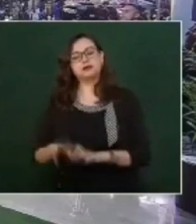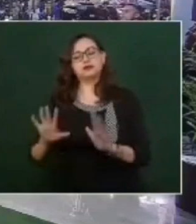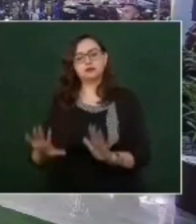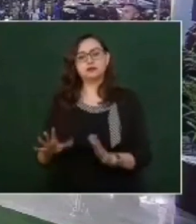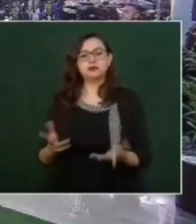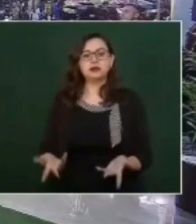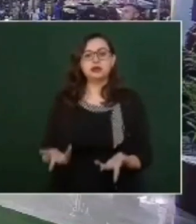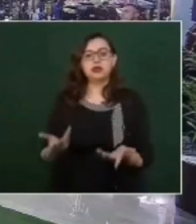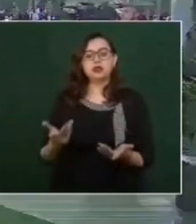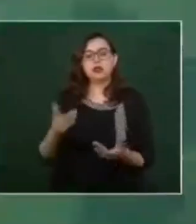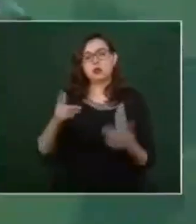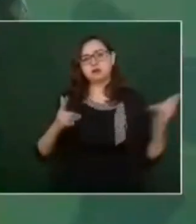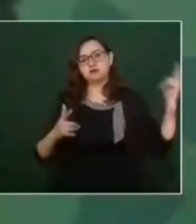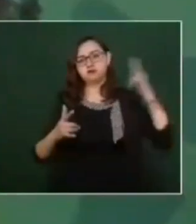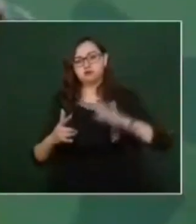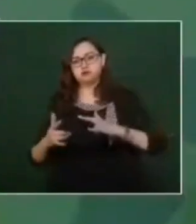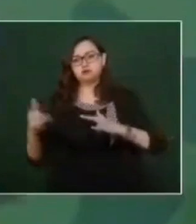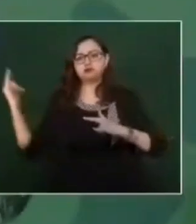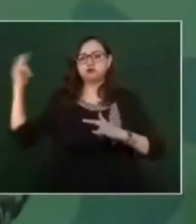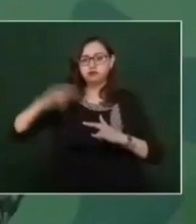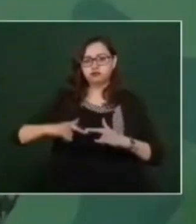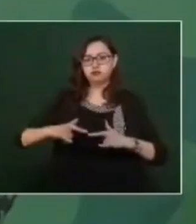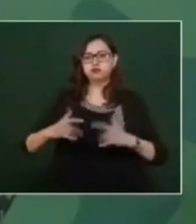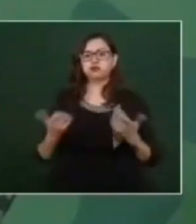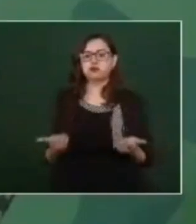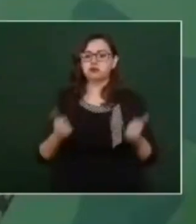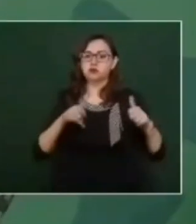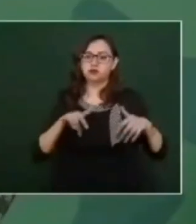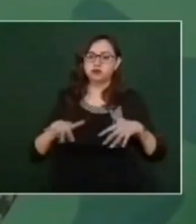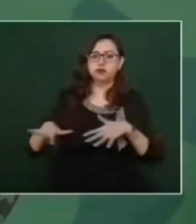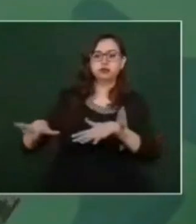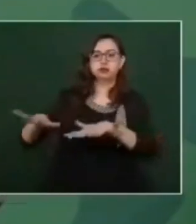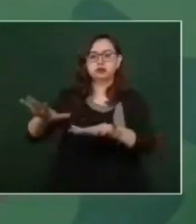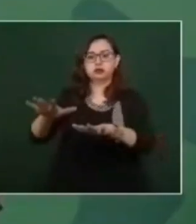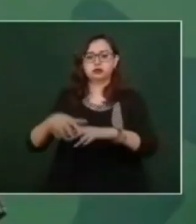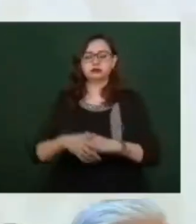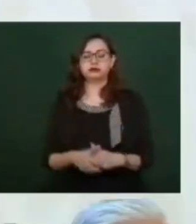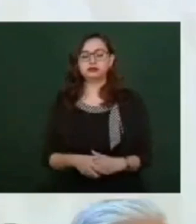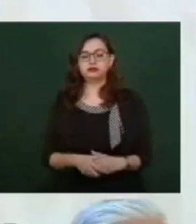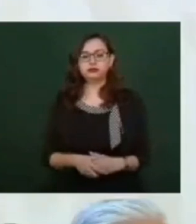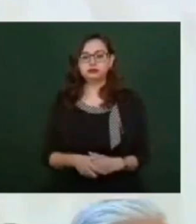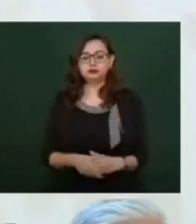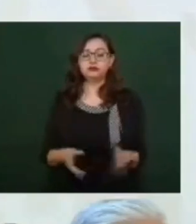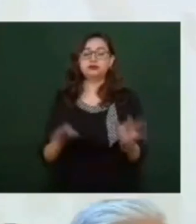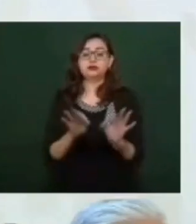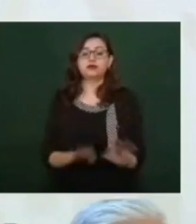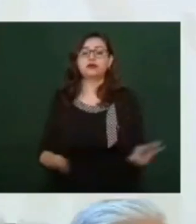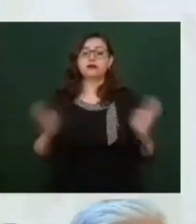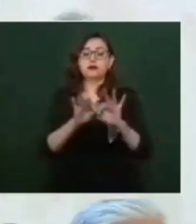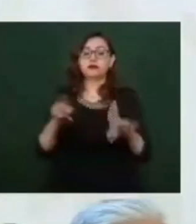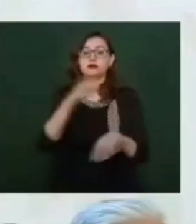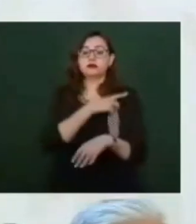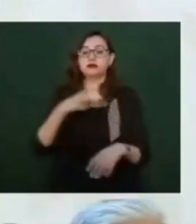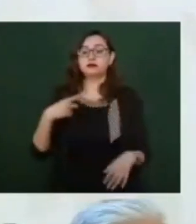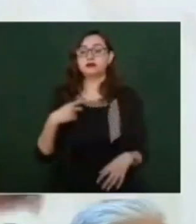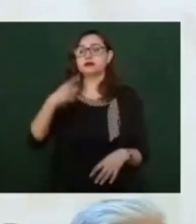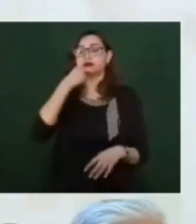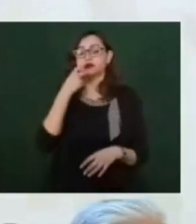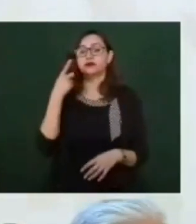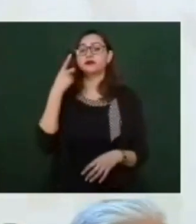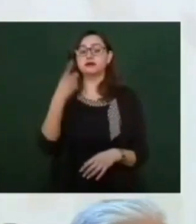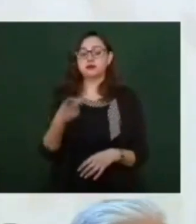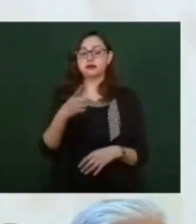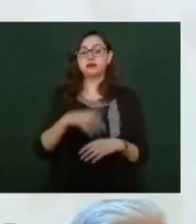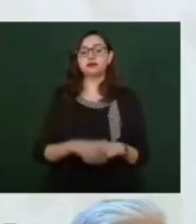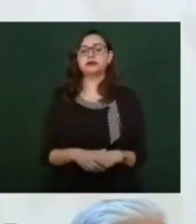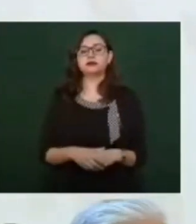desciendan hacia los prepuentes y pasillos telescópicos que conectan con las aeronaves. Es importante mencionar que en el caso